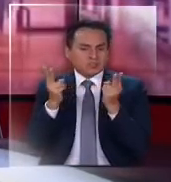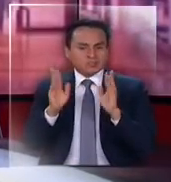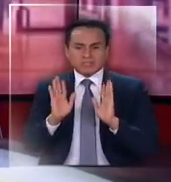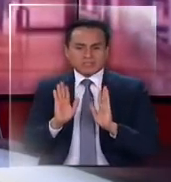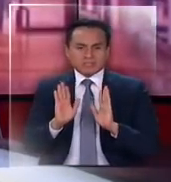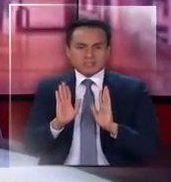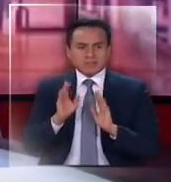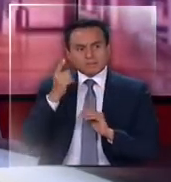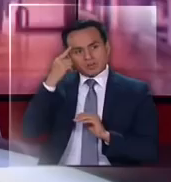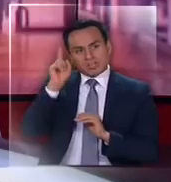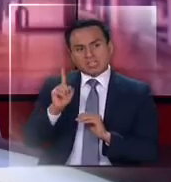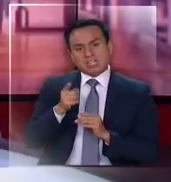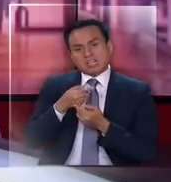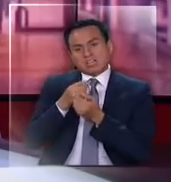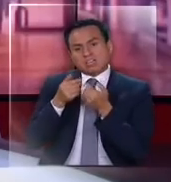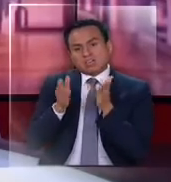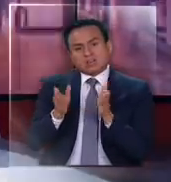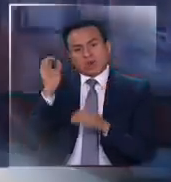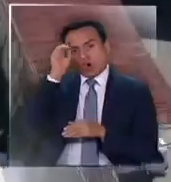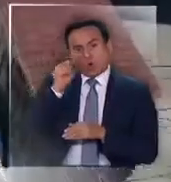ella es libre de opinar.